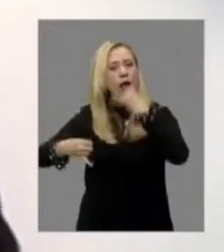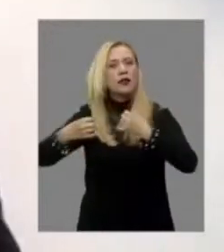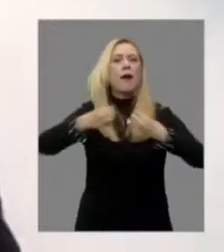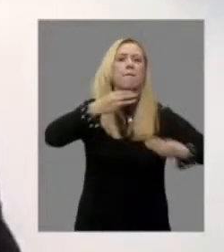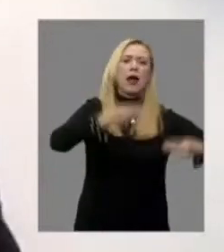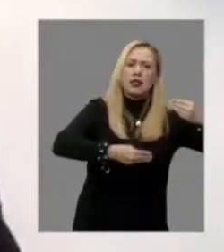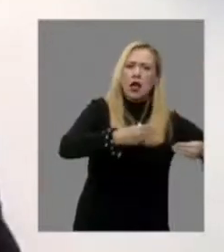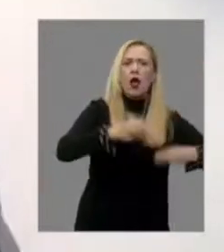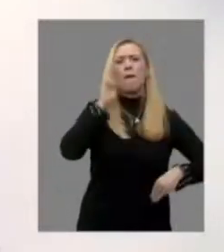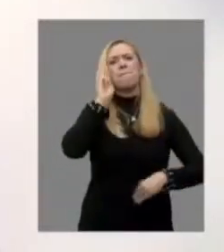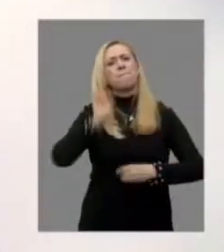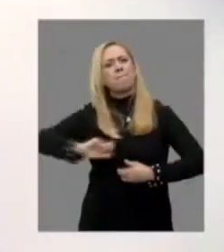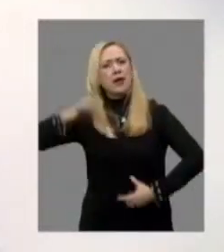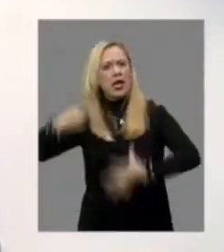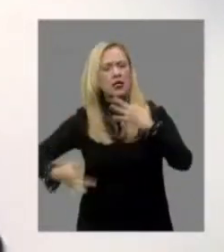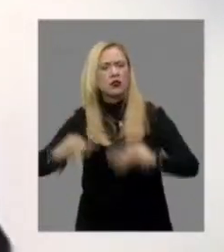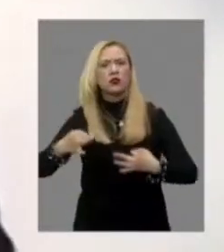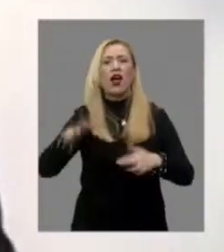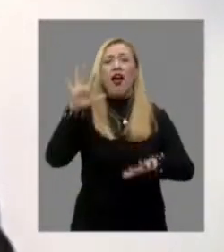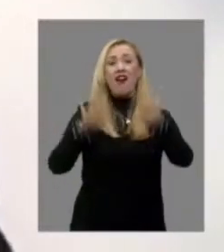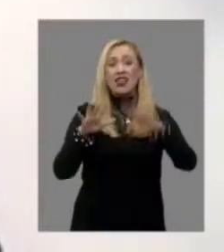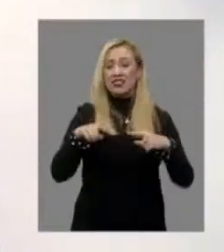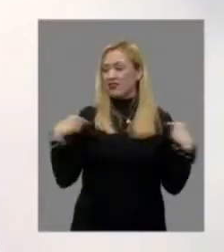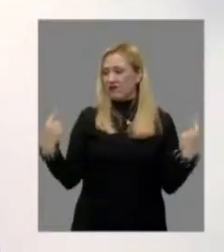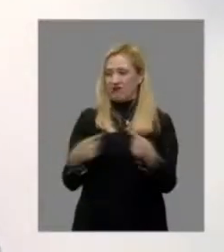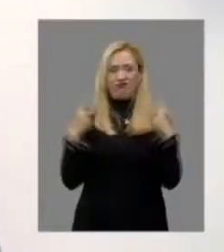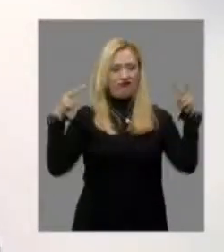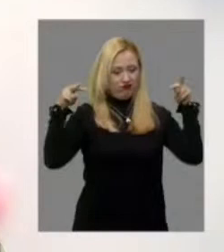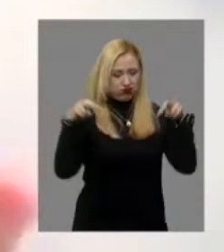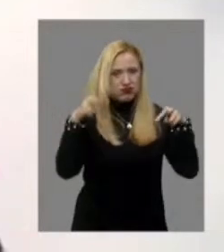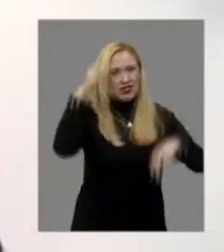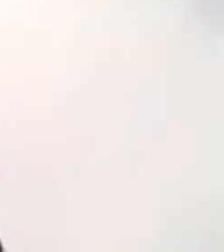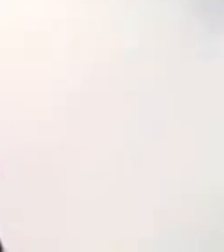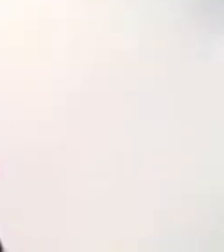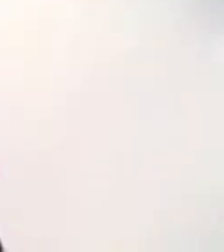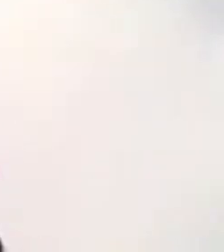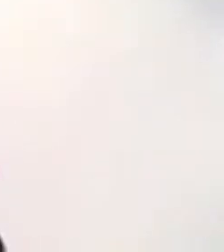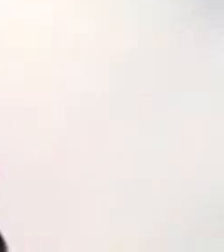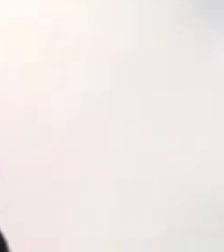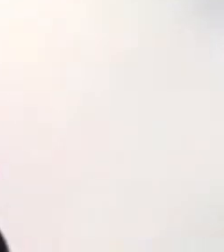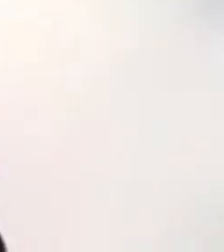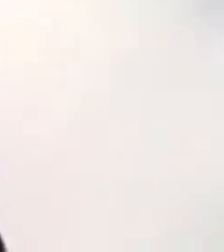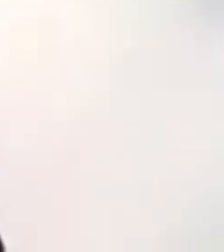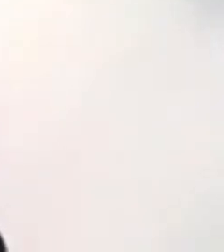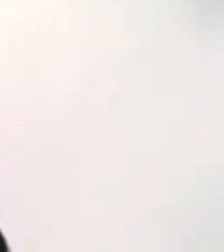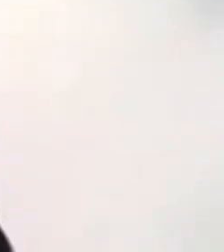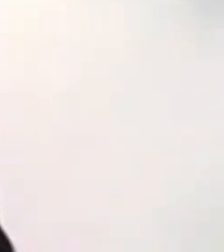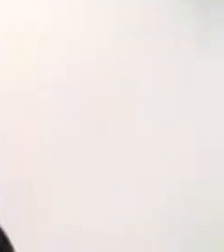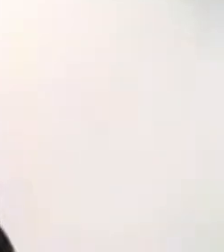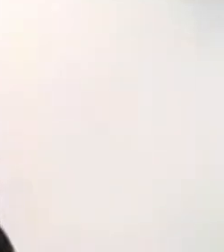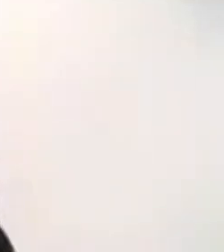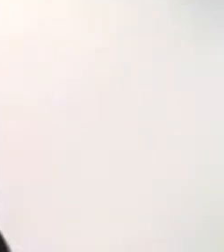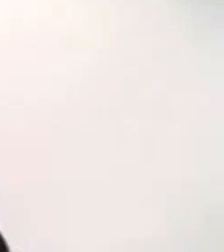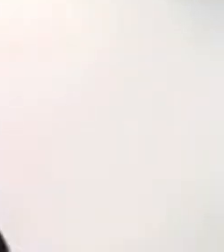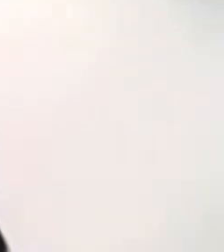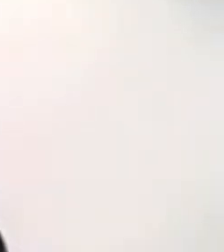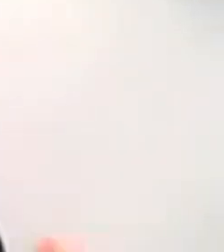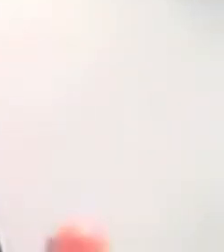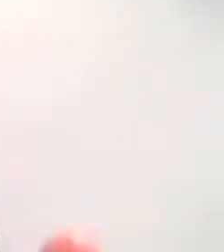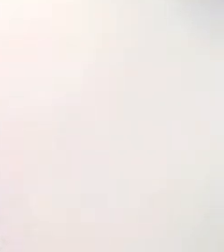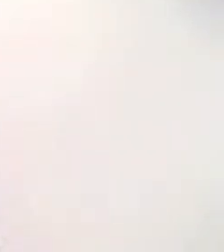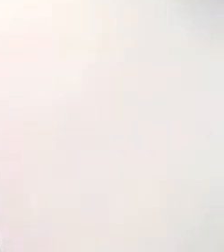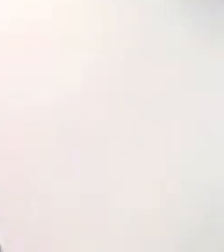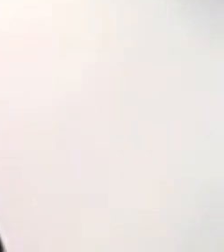o ministras o ministros, nos encontramos, por ejemplo, en materia ecológica, con violaciones al derecho al